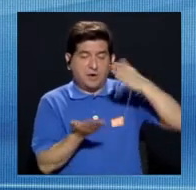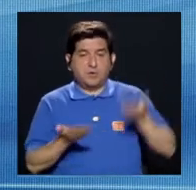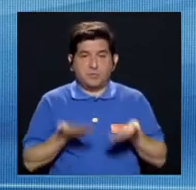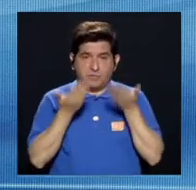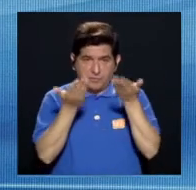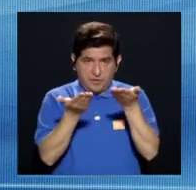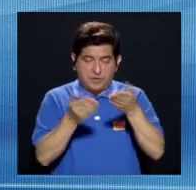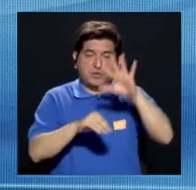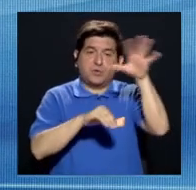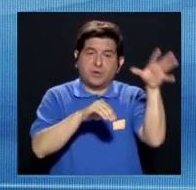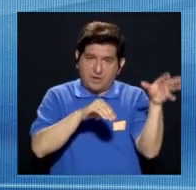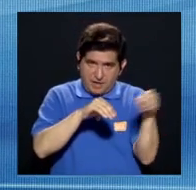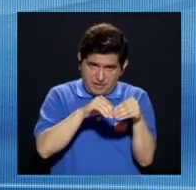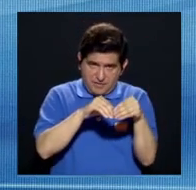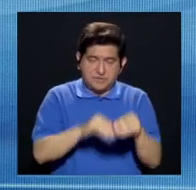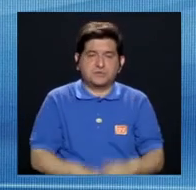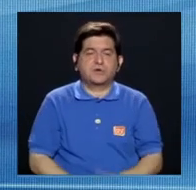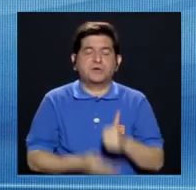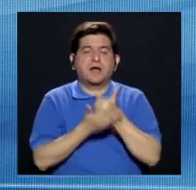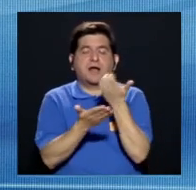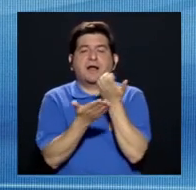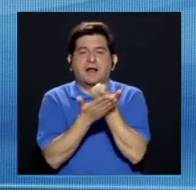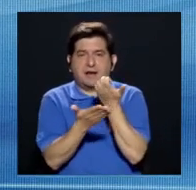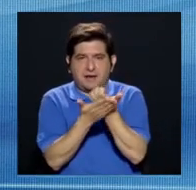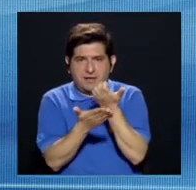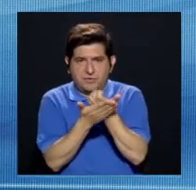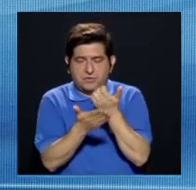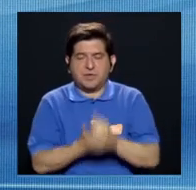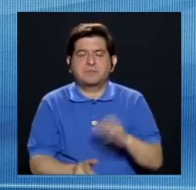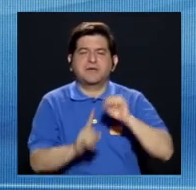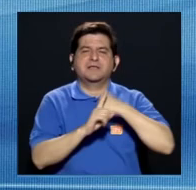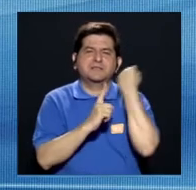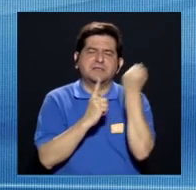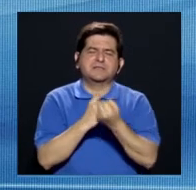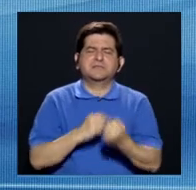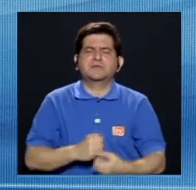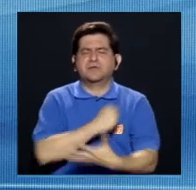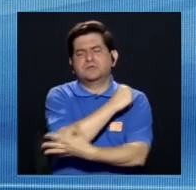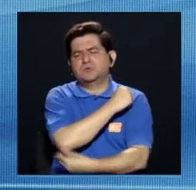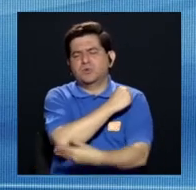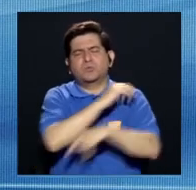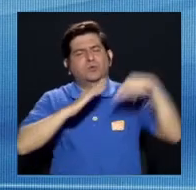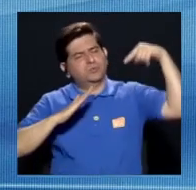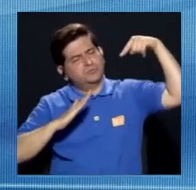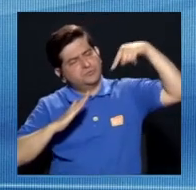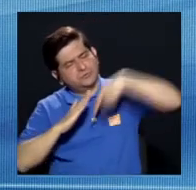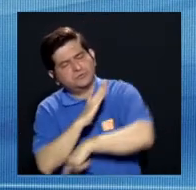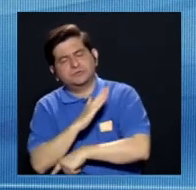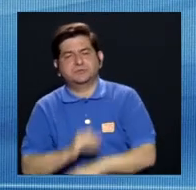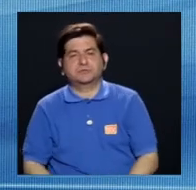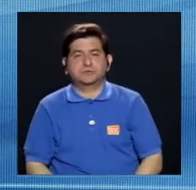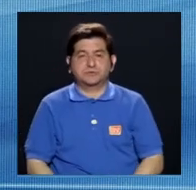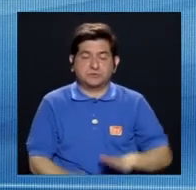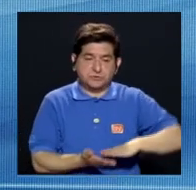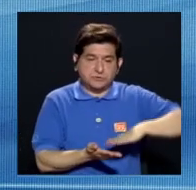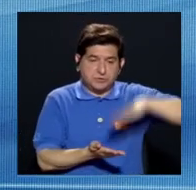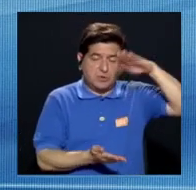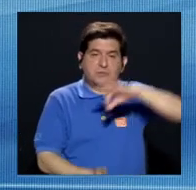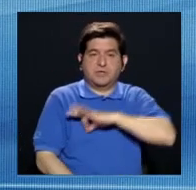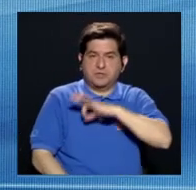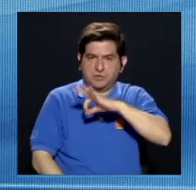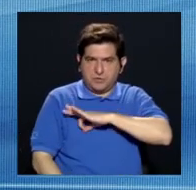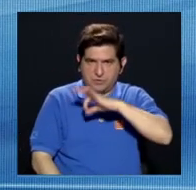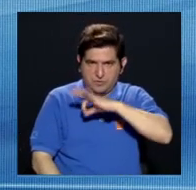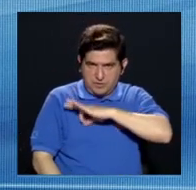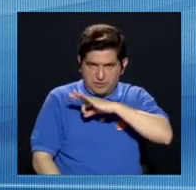dado adicional a la ayuda económica por la situación de extrema pobreza e incrementos en los